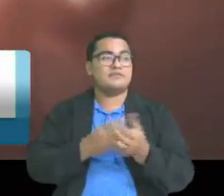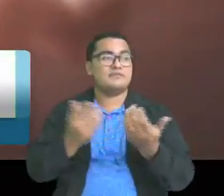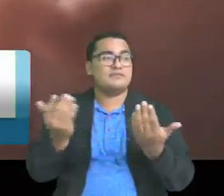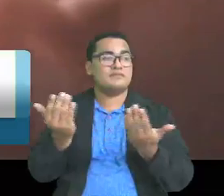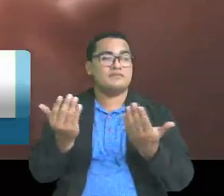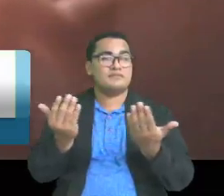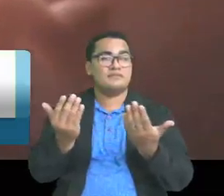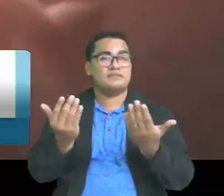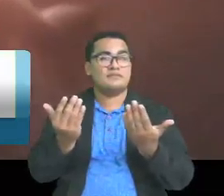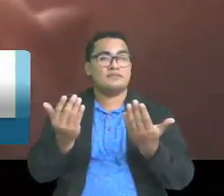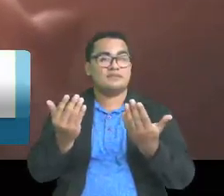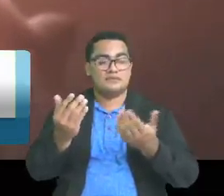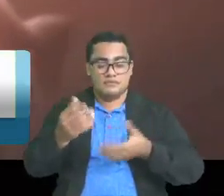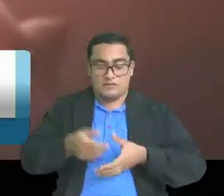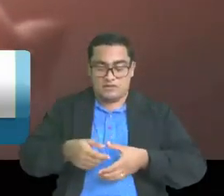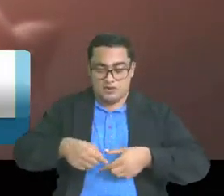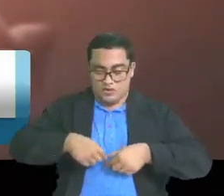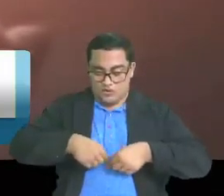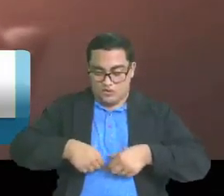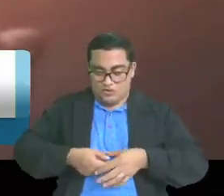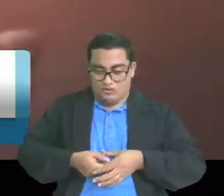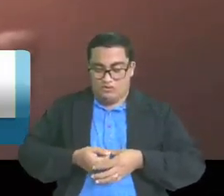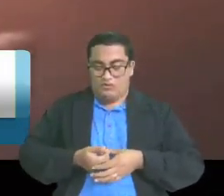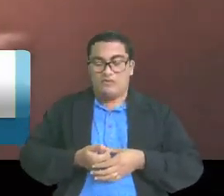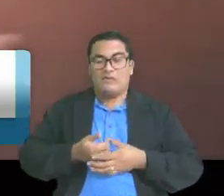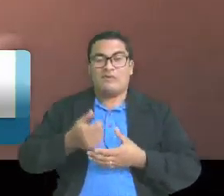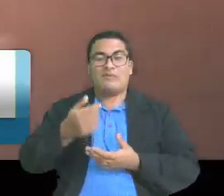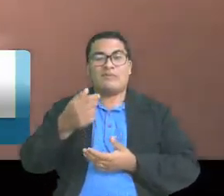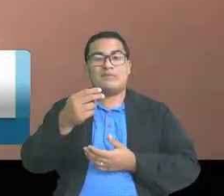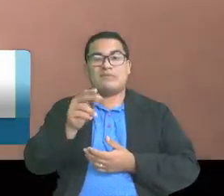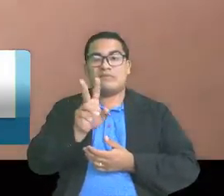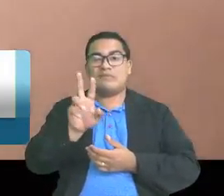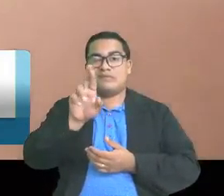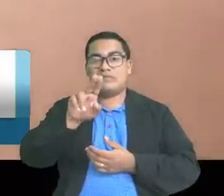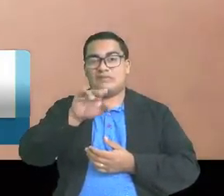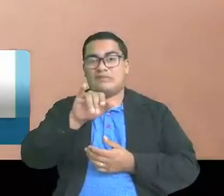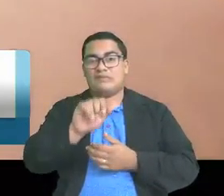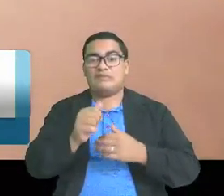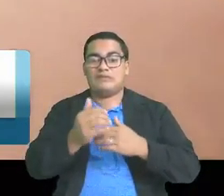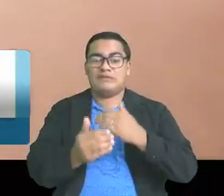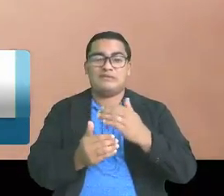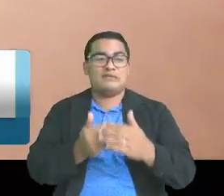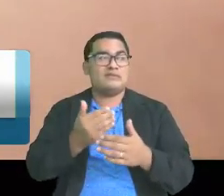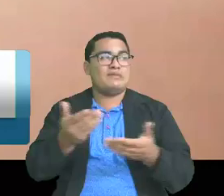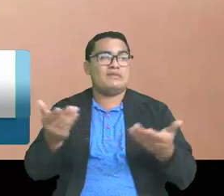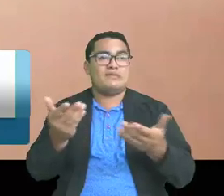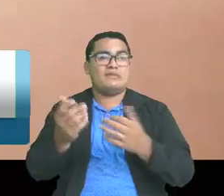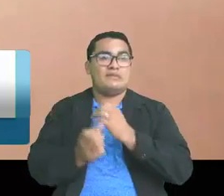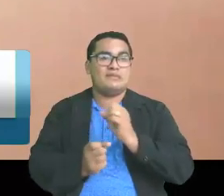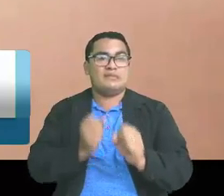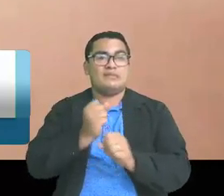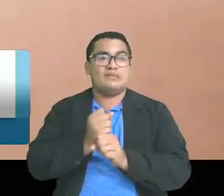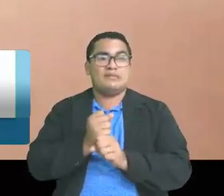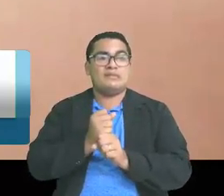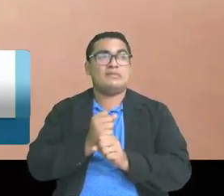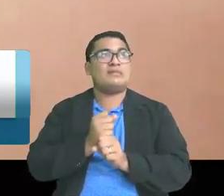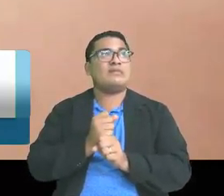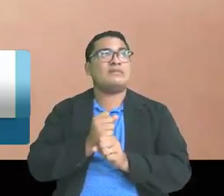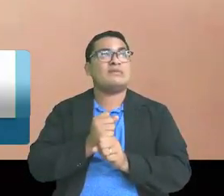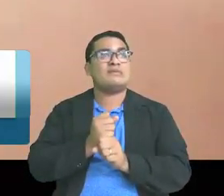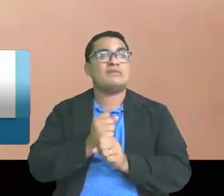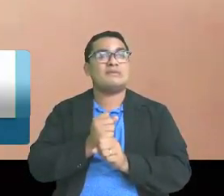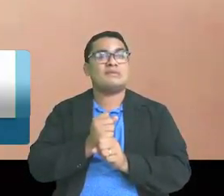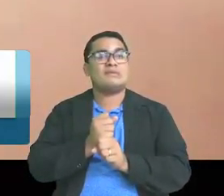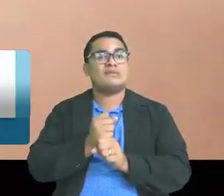orificio en el ombliguito y este va cerrando conforme avanza en la edad. Cierra naturalmente. Sí,